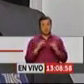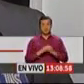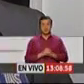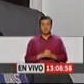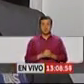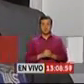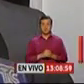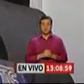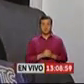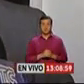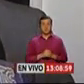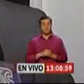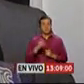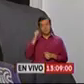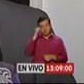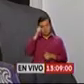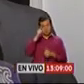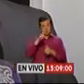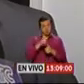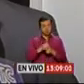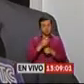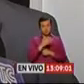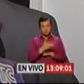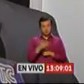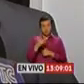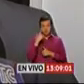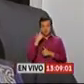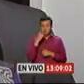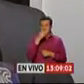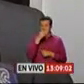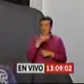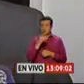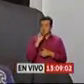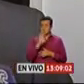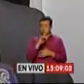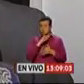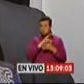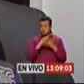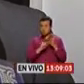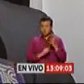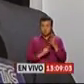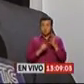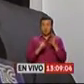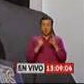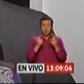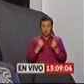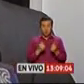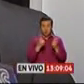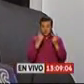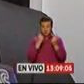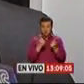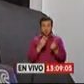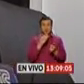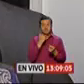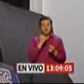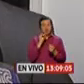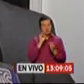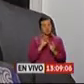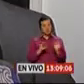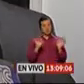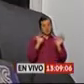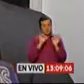podemos dejar también de ver las realidades y tratar de que el buen uso de recursos sea mucho más sensible y mucho